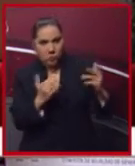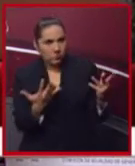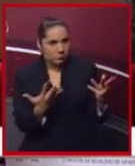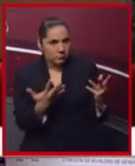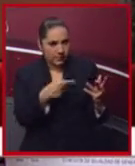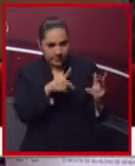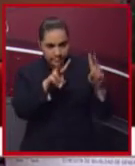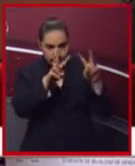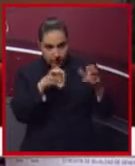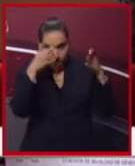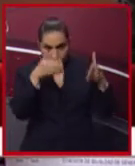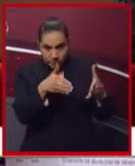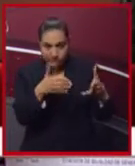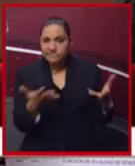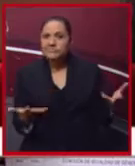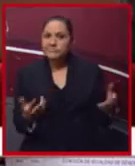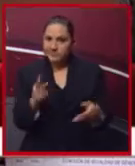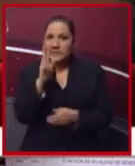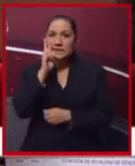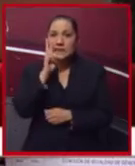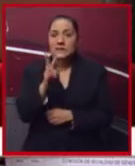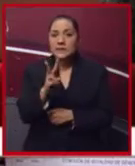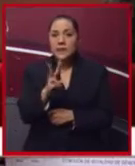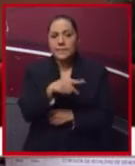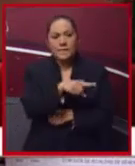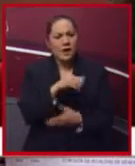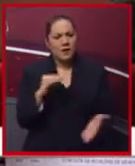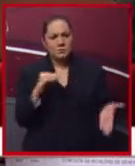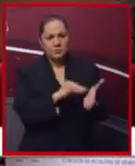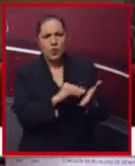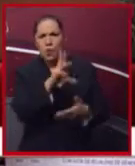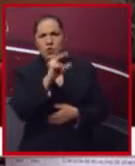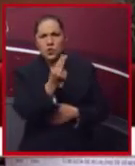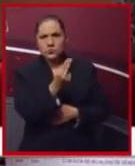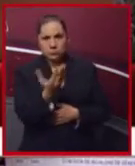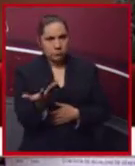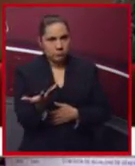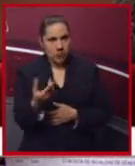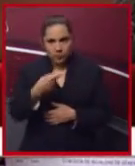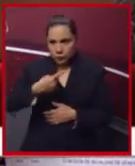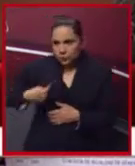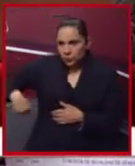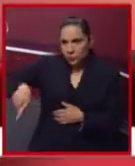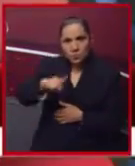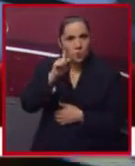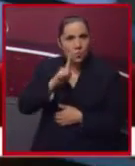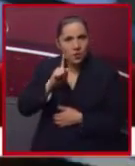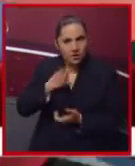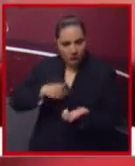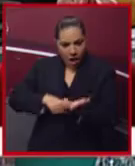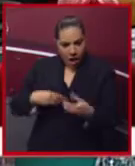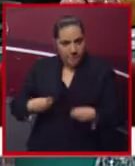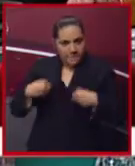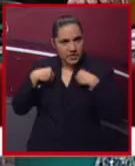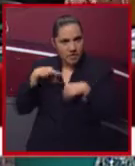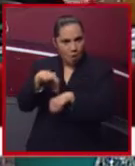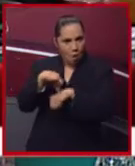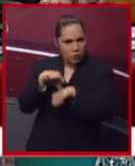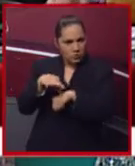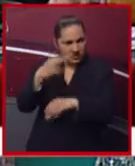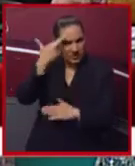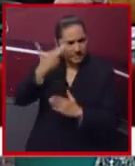la invisibilización de violencia de género que vivimos las mujeres.